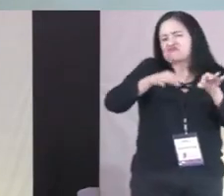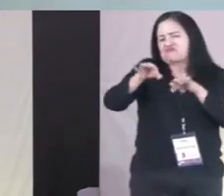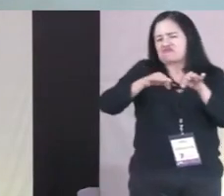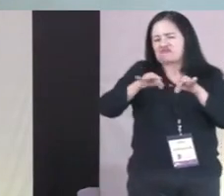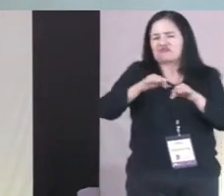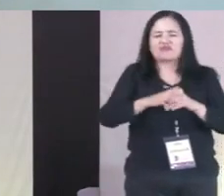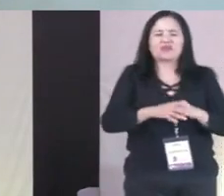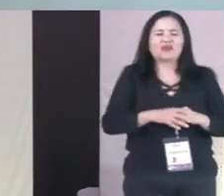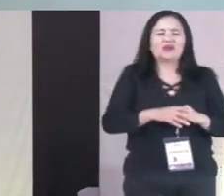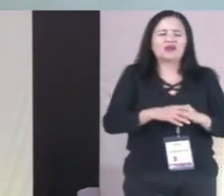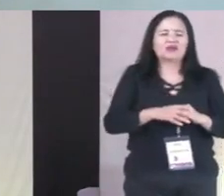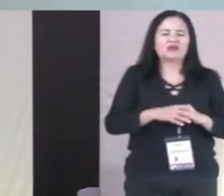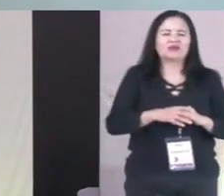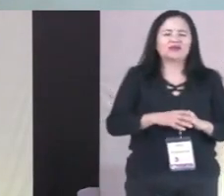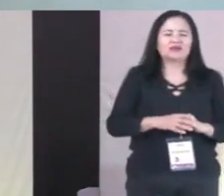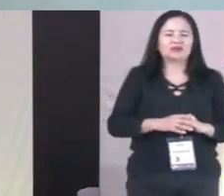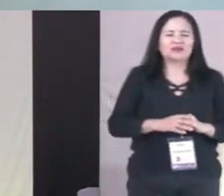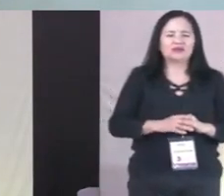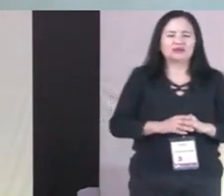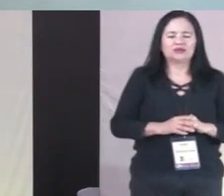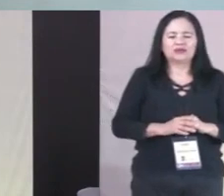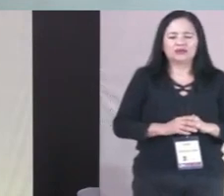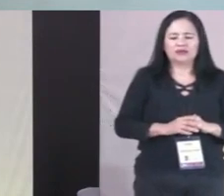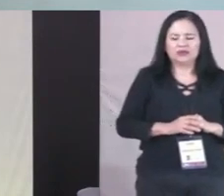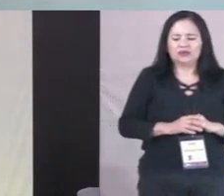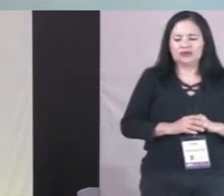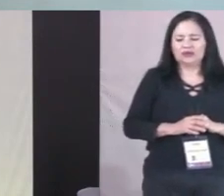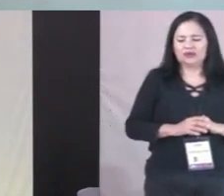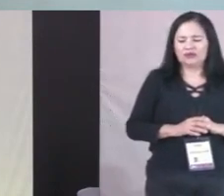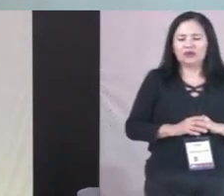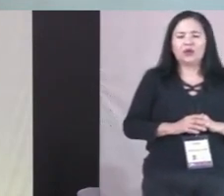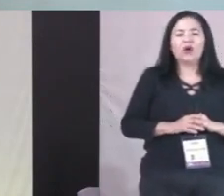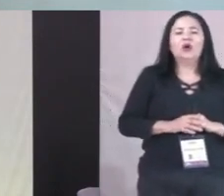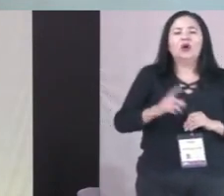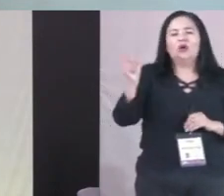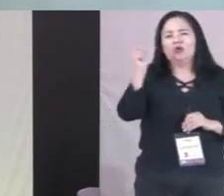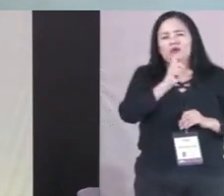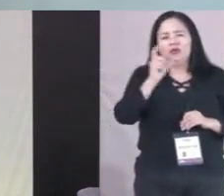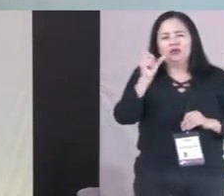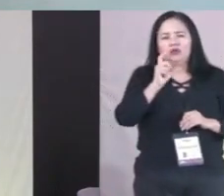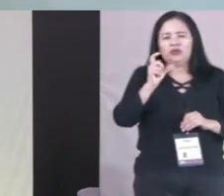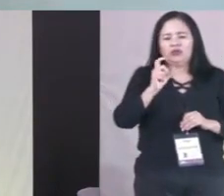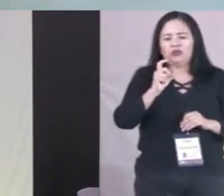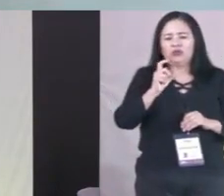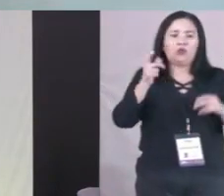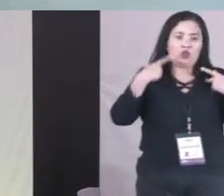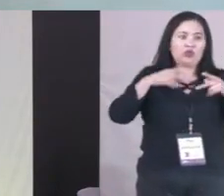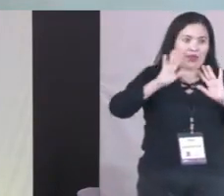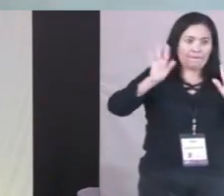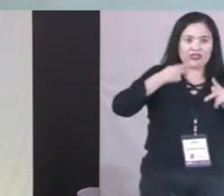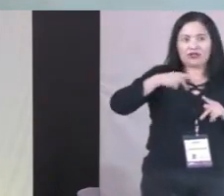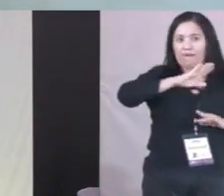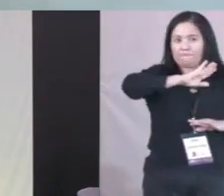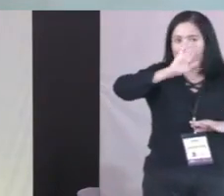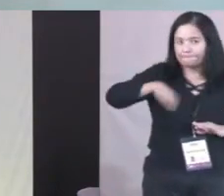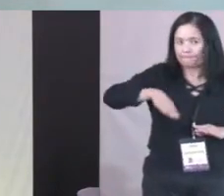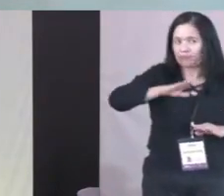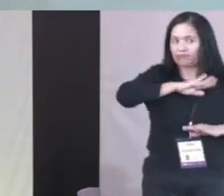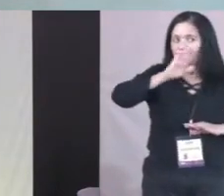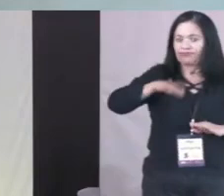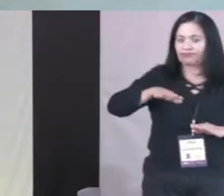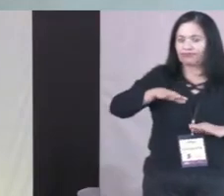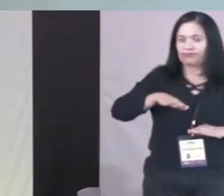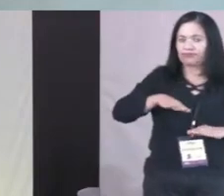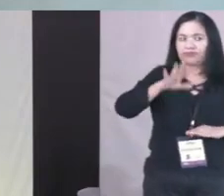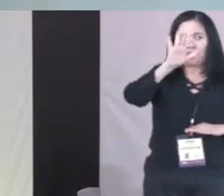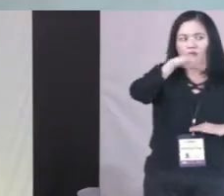de enfrascado de almas. Entonces, cuando el güey en cuestión está a punto de estirar la pata, el